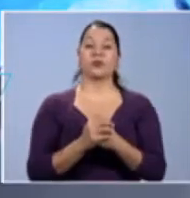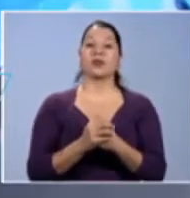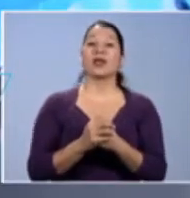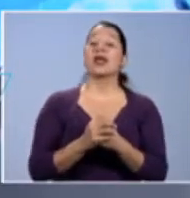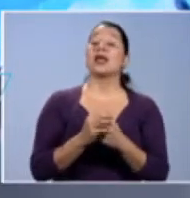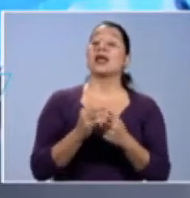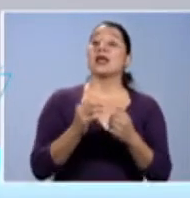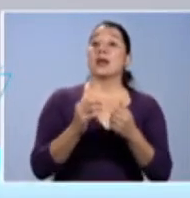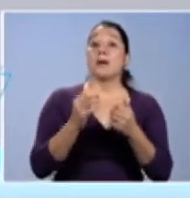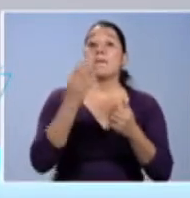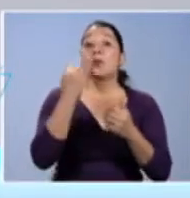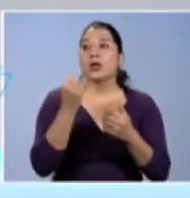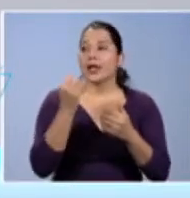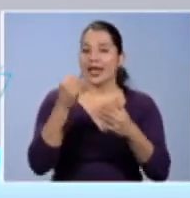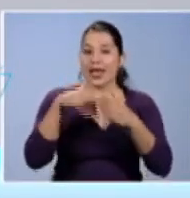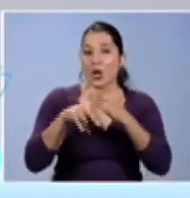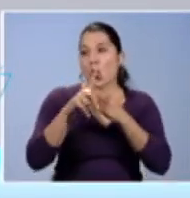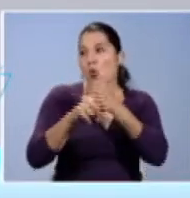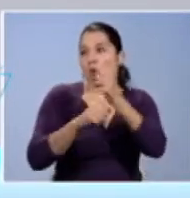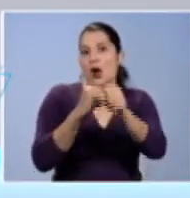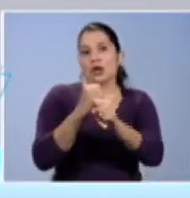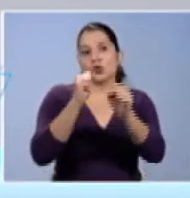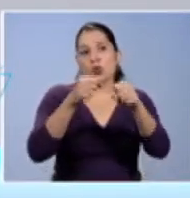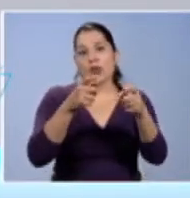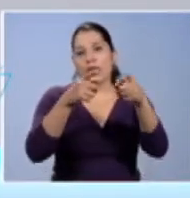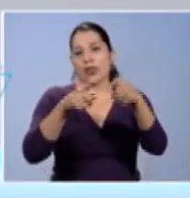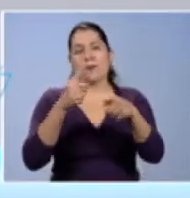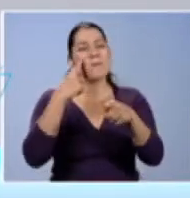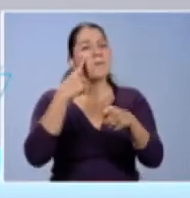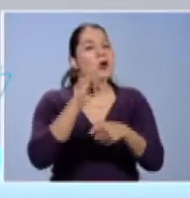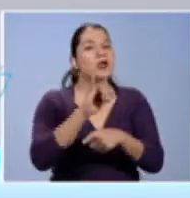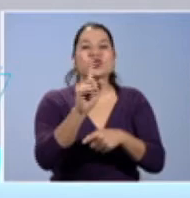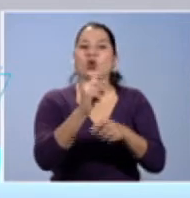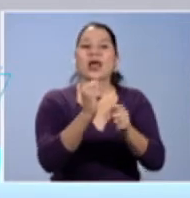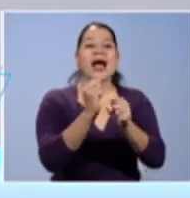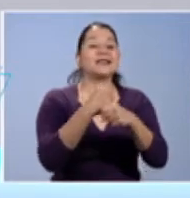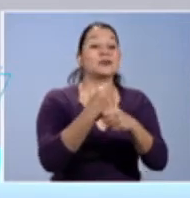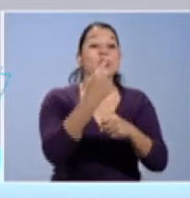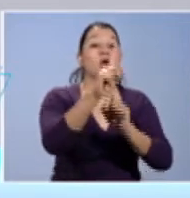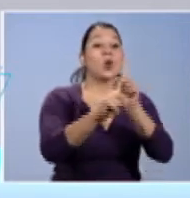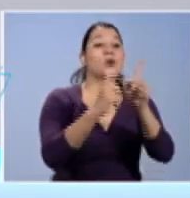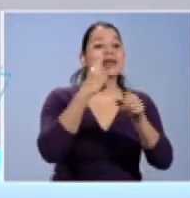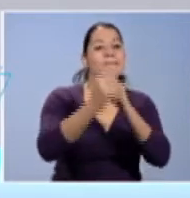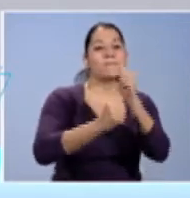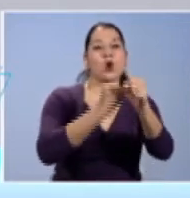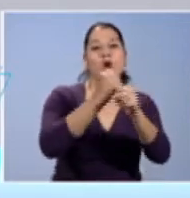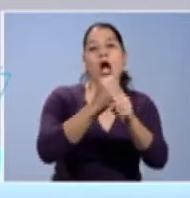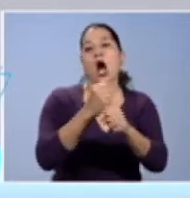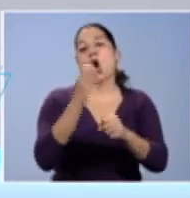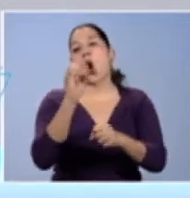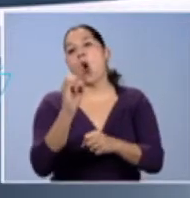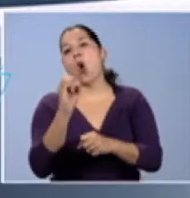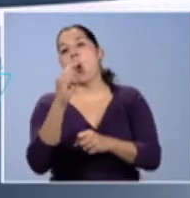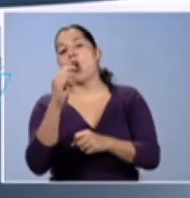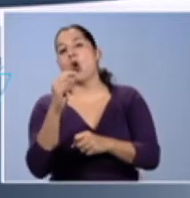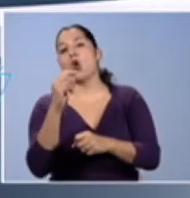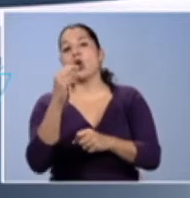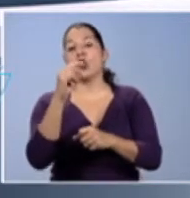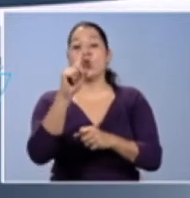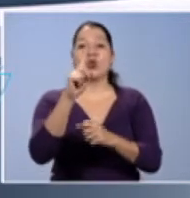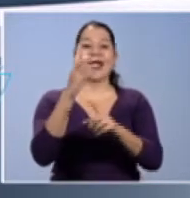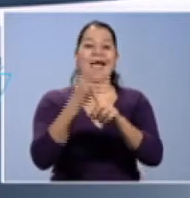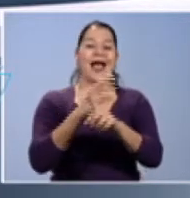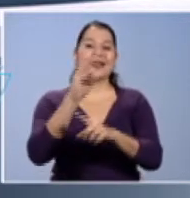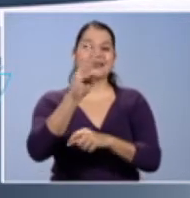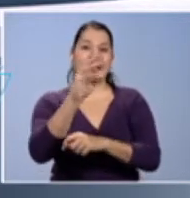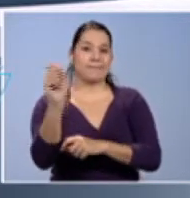muchas cosas en ese lapso de tiempo. Por eso no la hacemos ni anual ni semestral, sino que la encuesta se hace trimestralmente. Ustedes han realizado ya este estudio